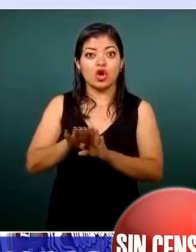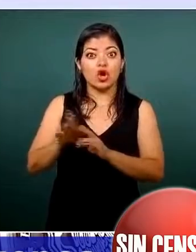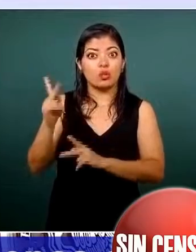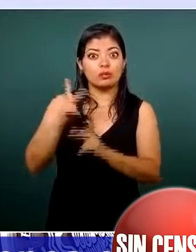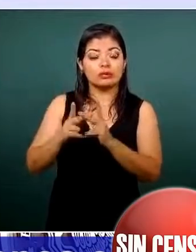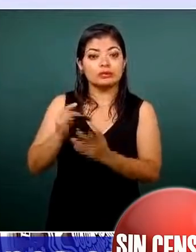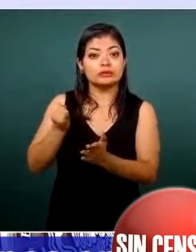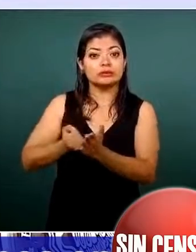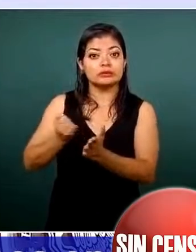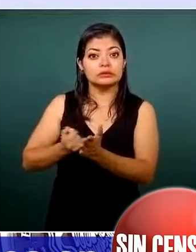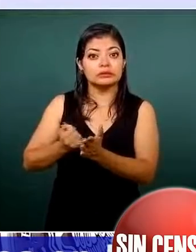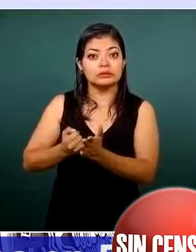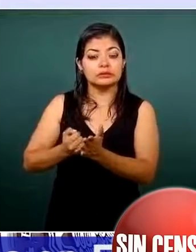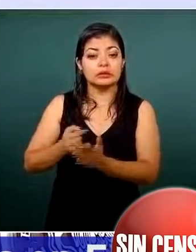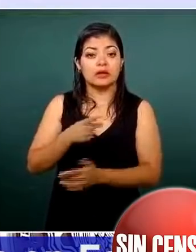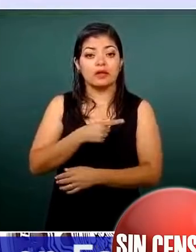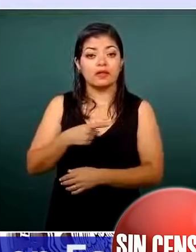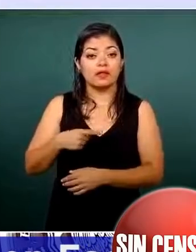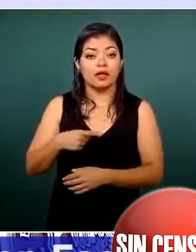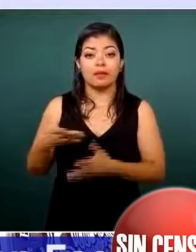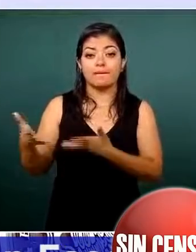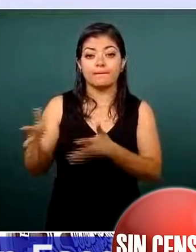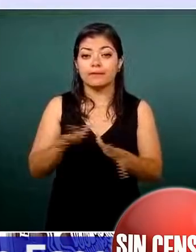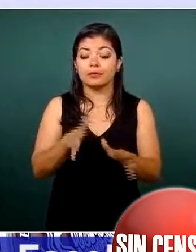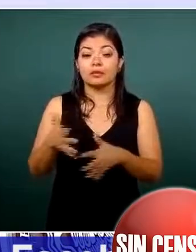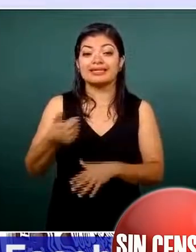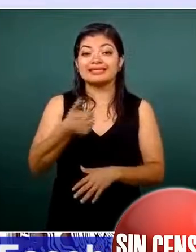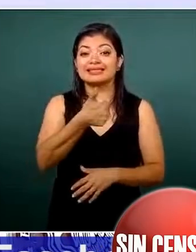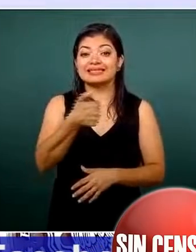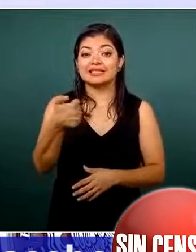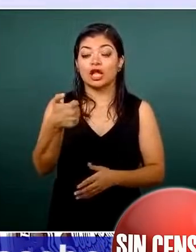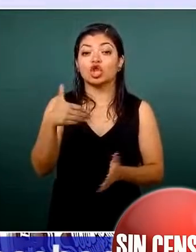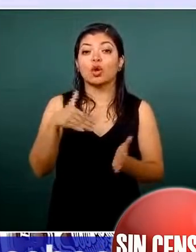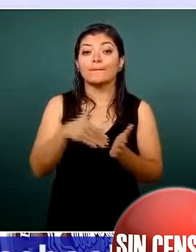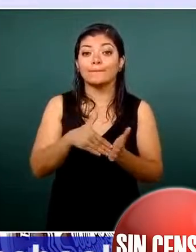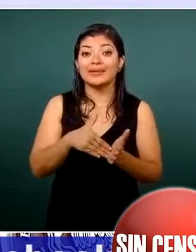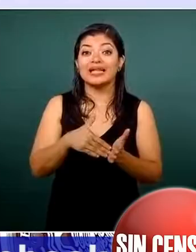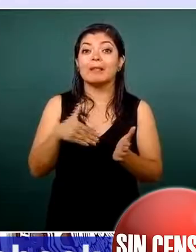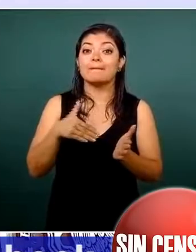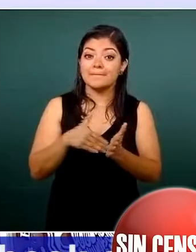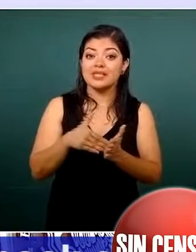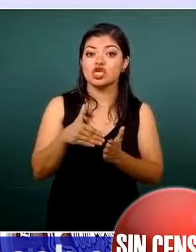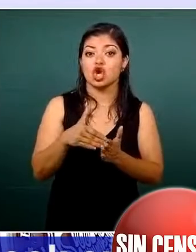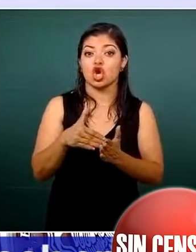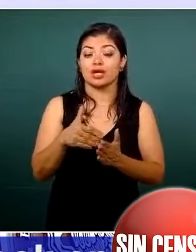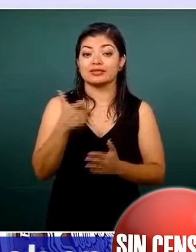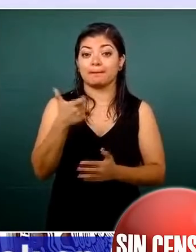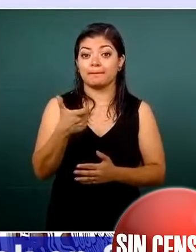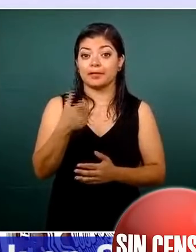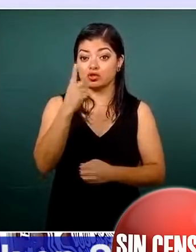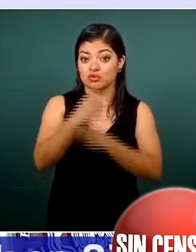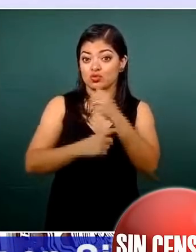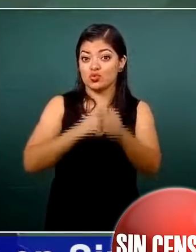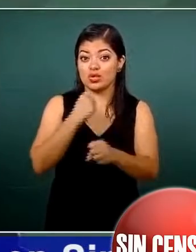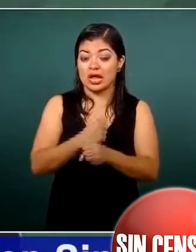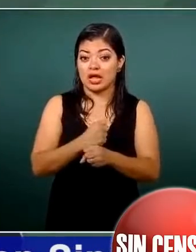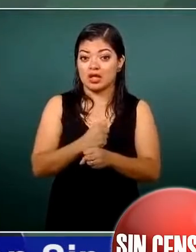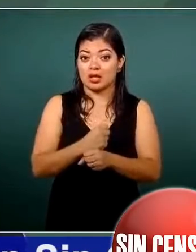que destinar alrededor de 600,000 millones de pesos al año.